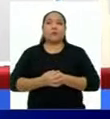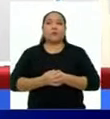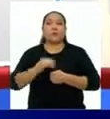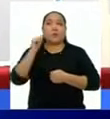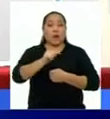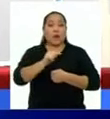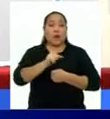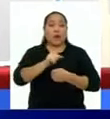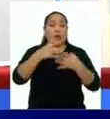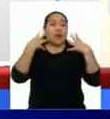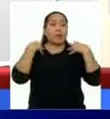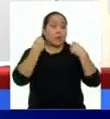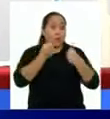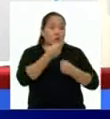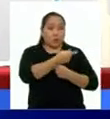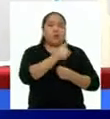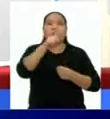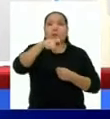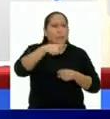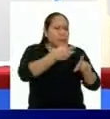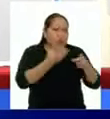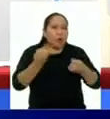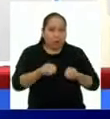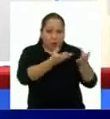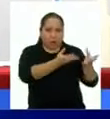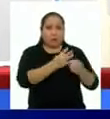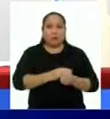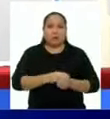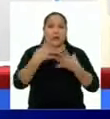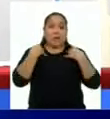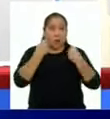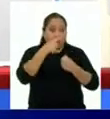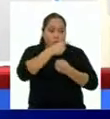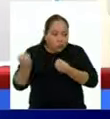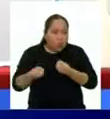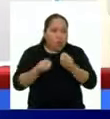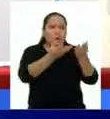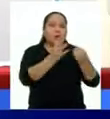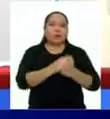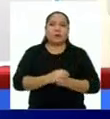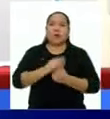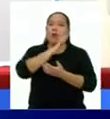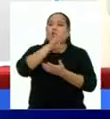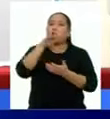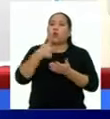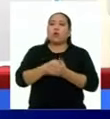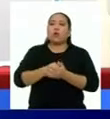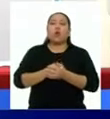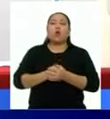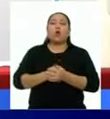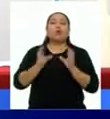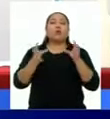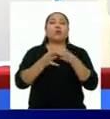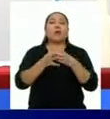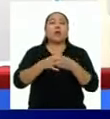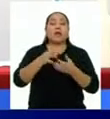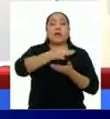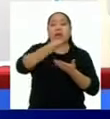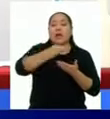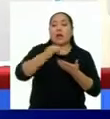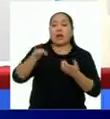salud lo que necesite. A todo el mundo, a gobiernos locales, a gobiernos